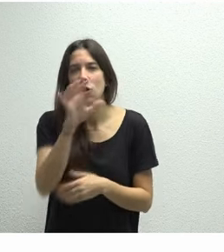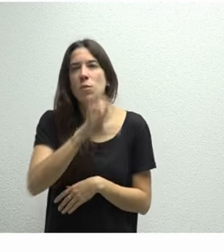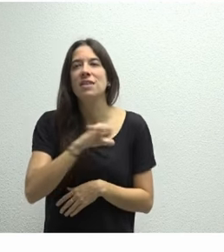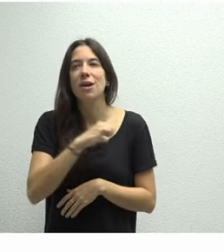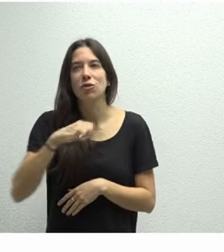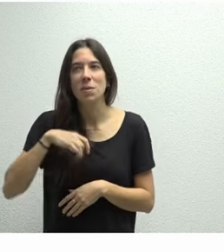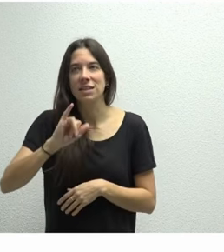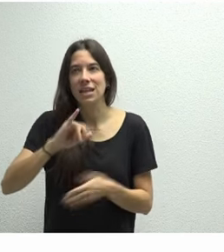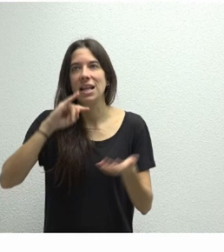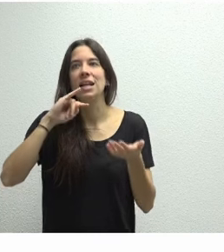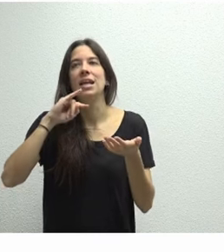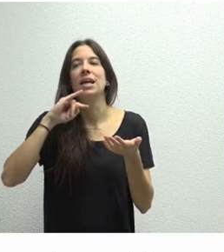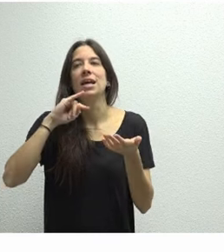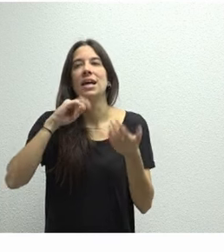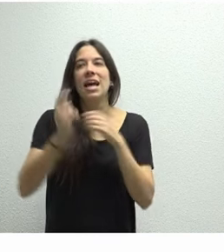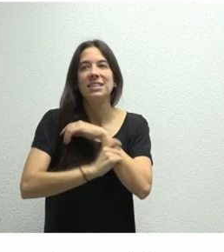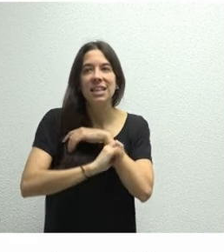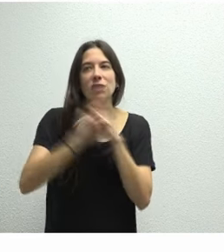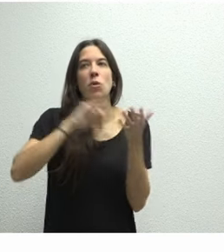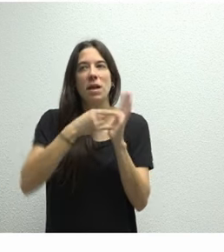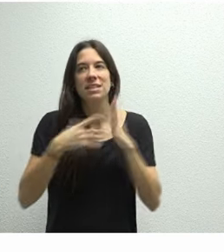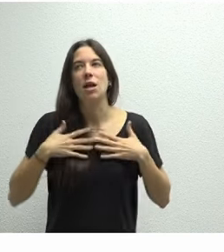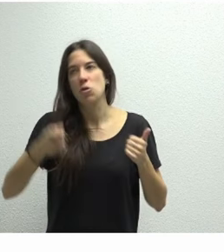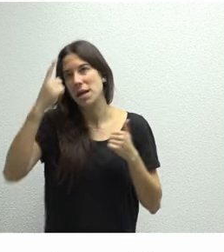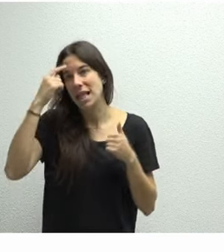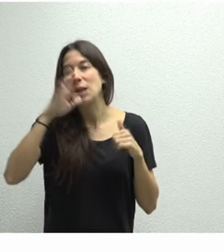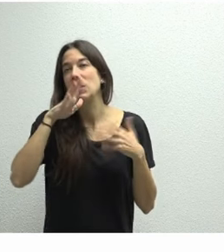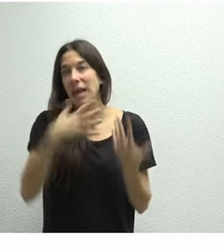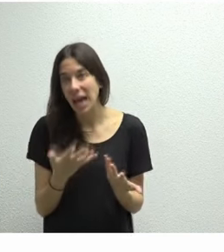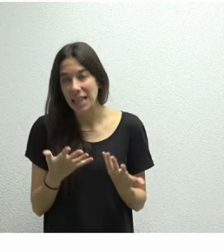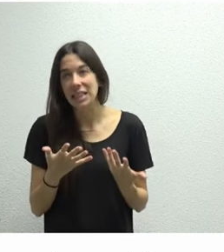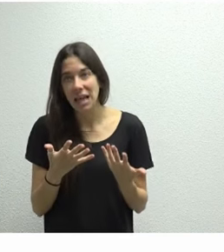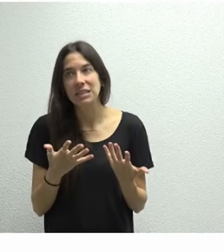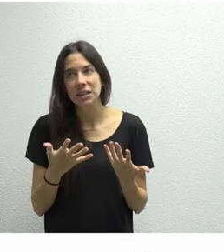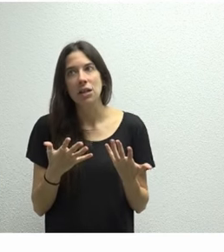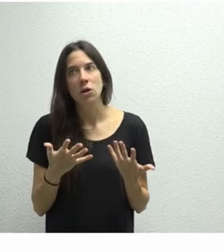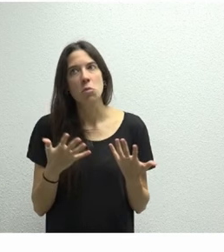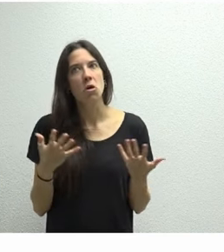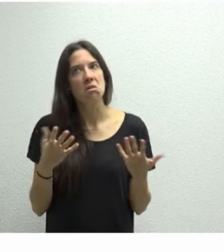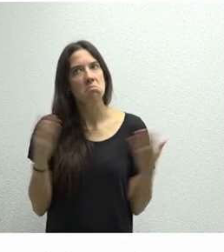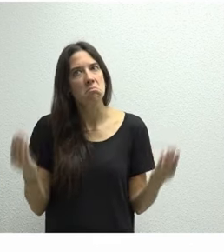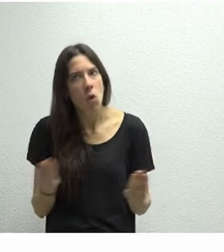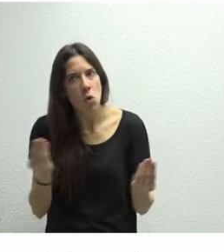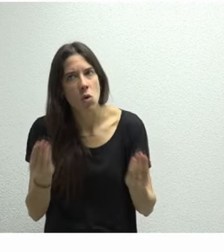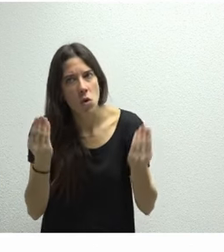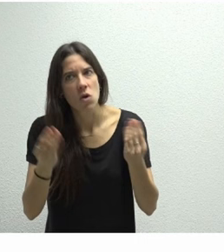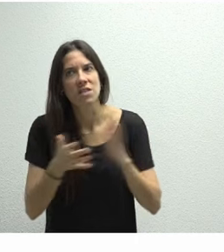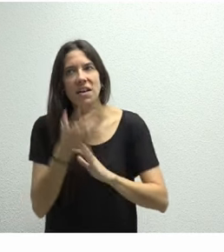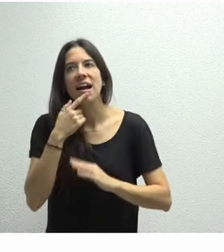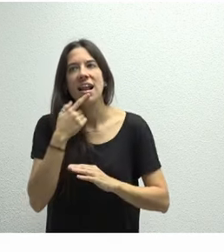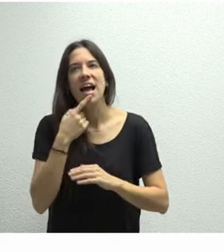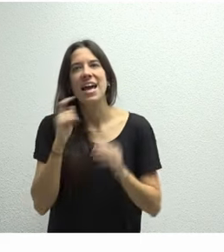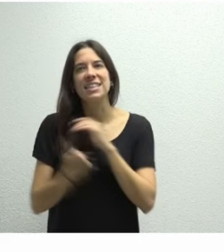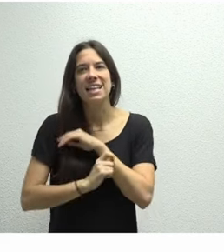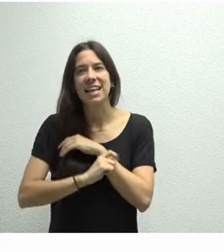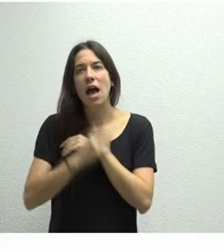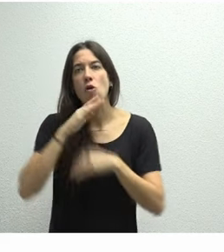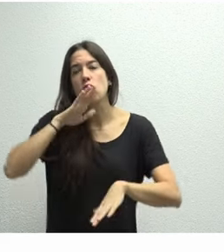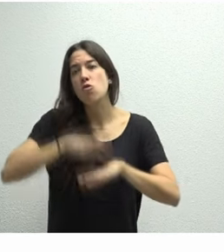proceso de actualización por tanto cumplen con la estrategia porque están consideradas las personas en la mayoría